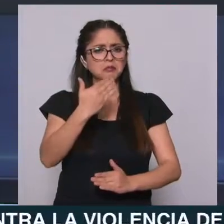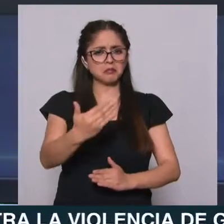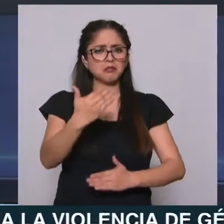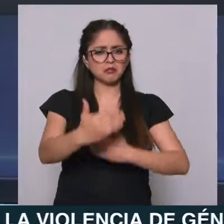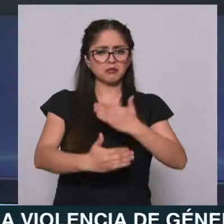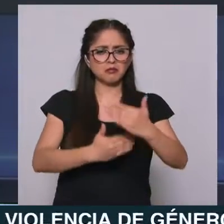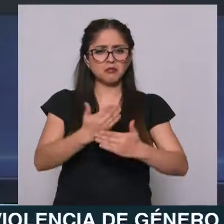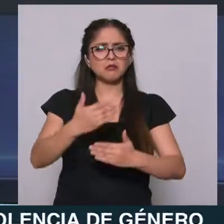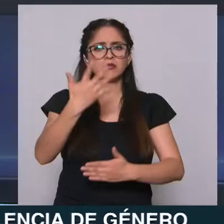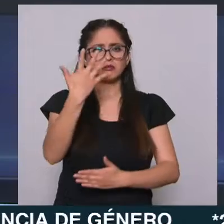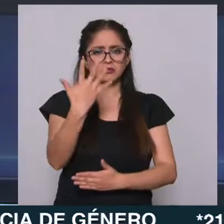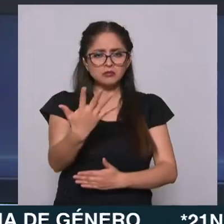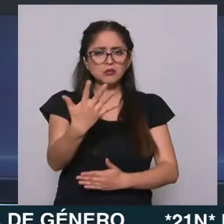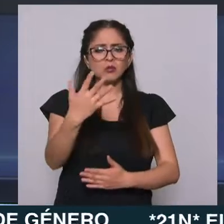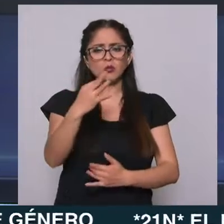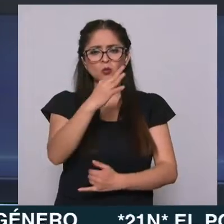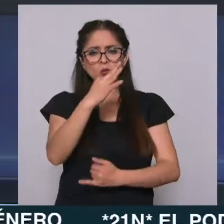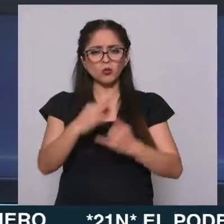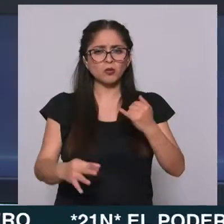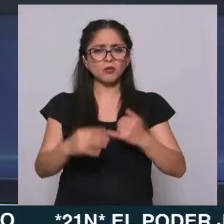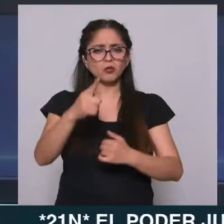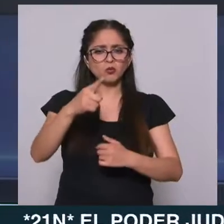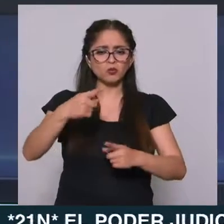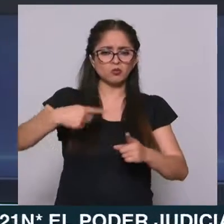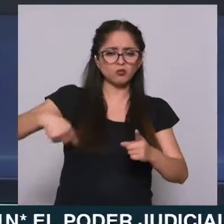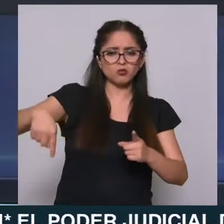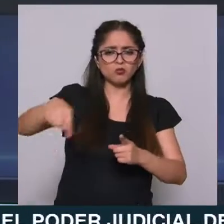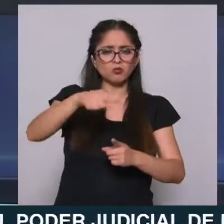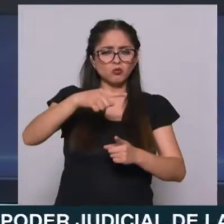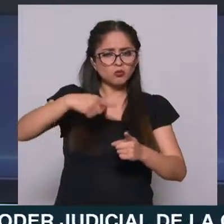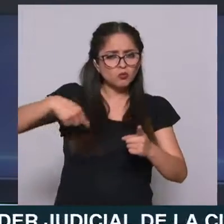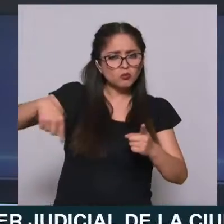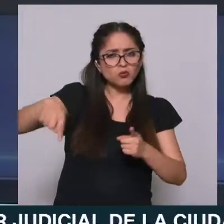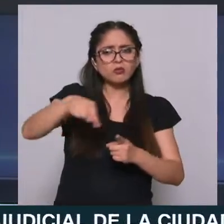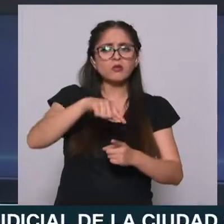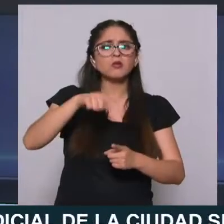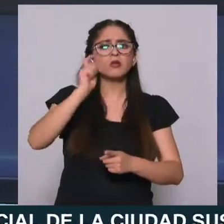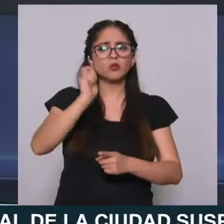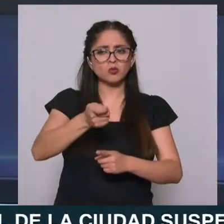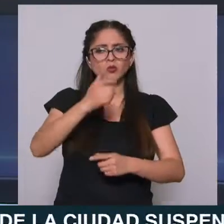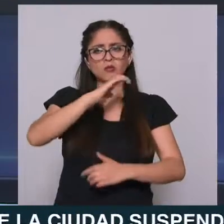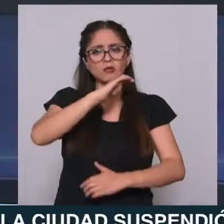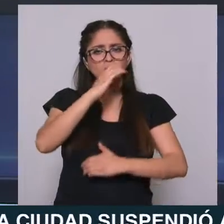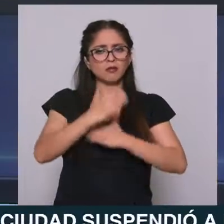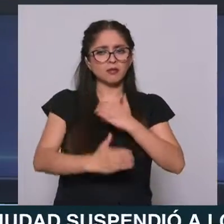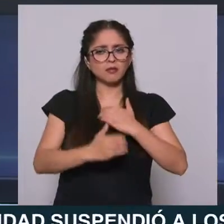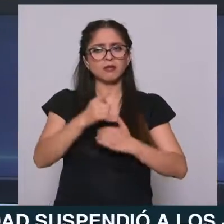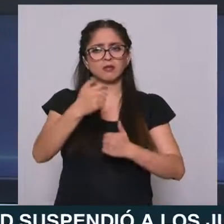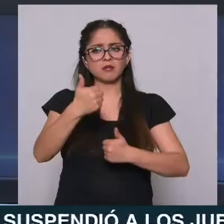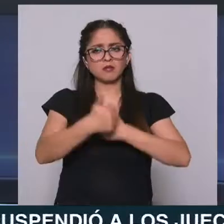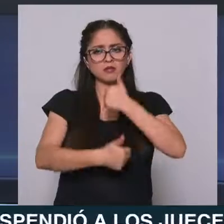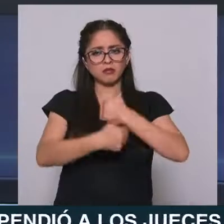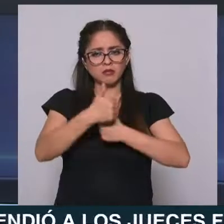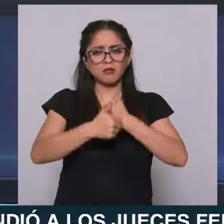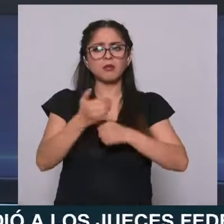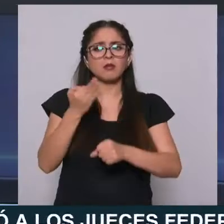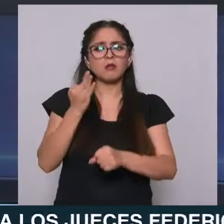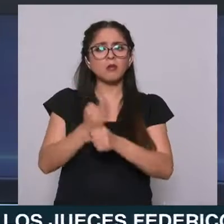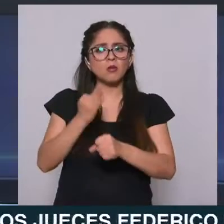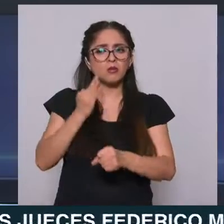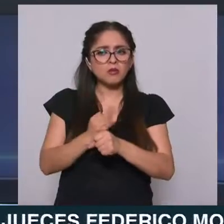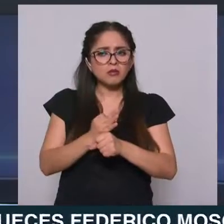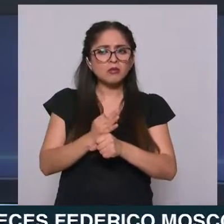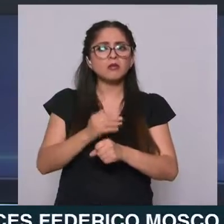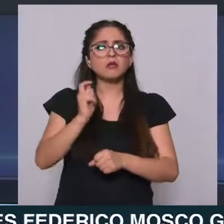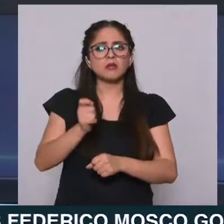las últimas 5 carreras, terminaste por completo el serial. ¿Qué esperas para